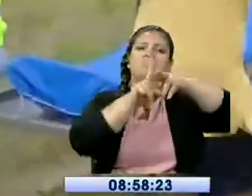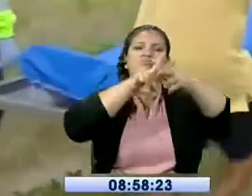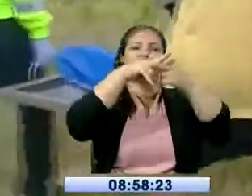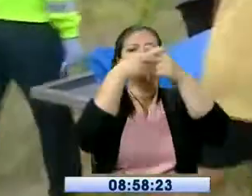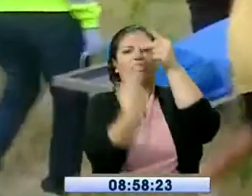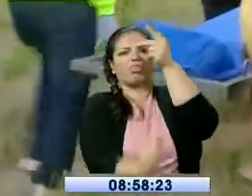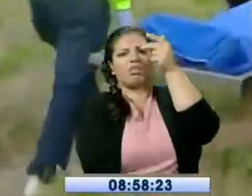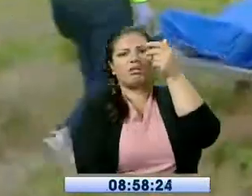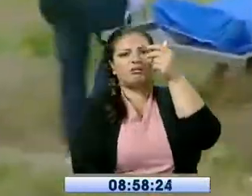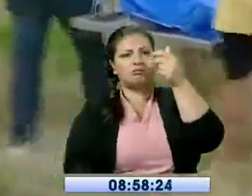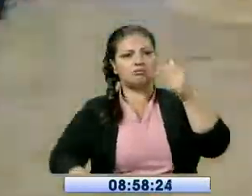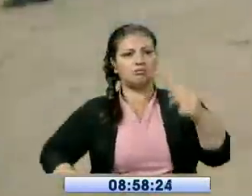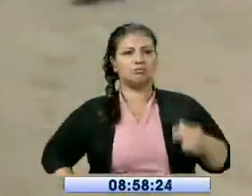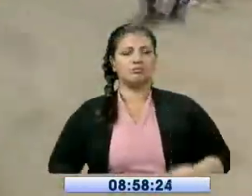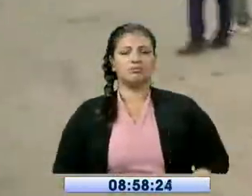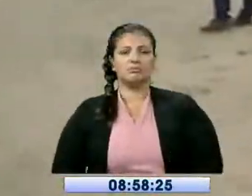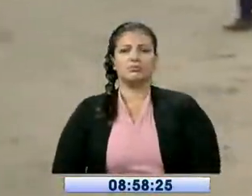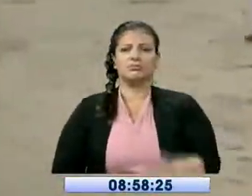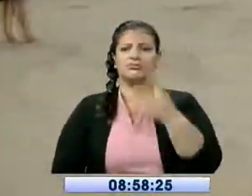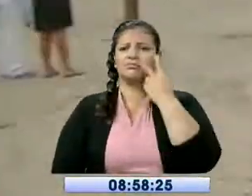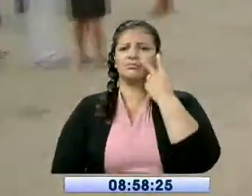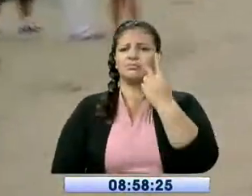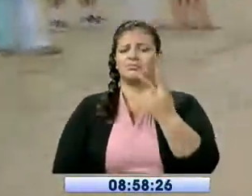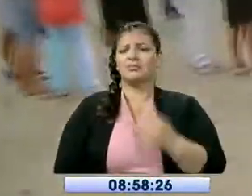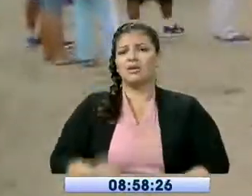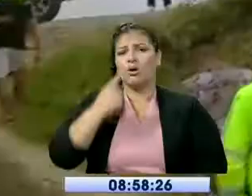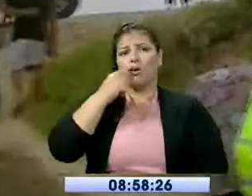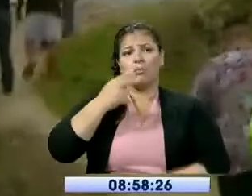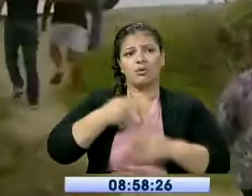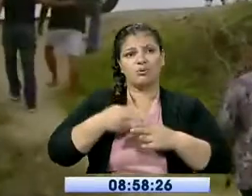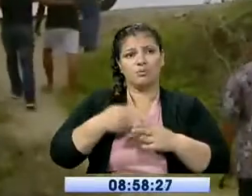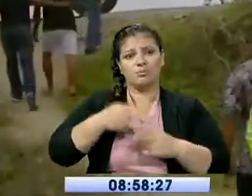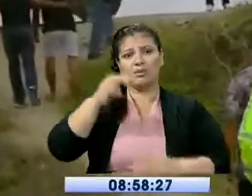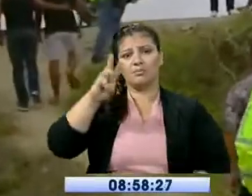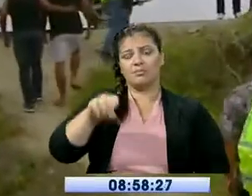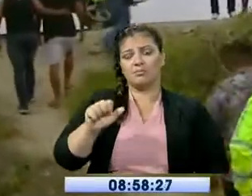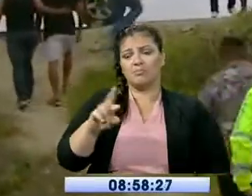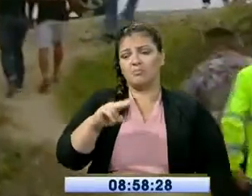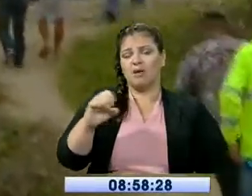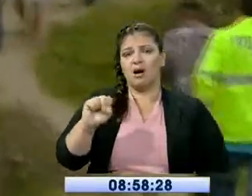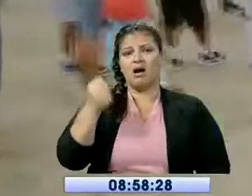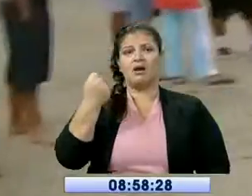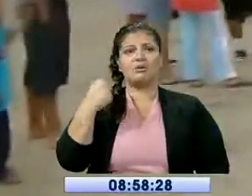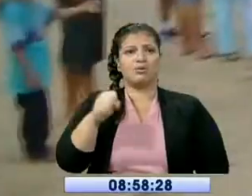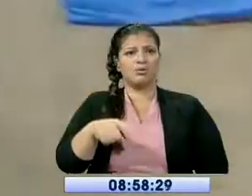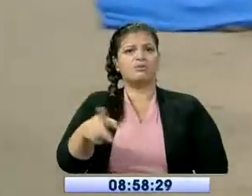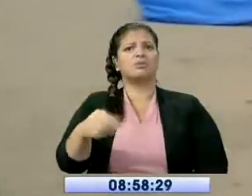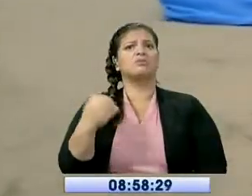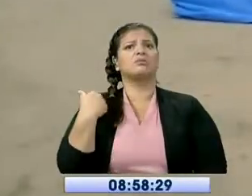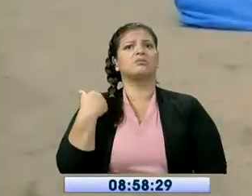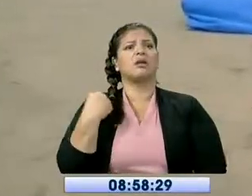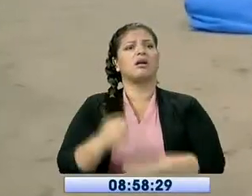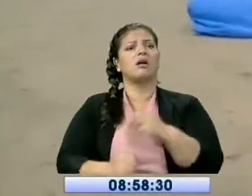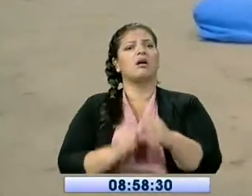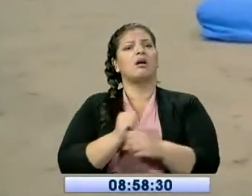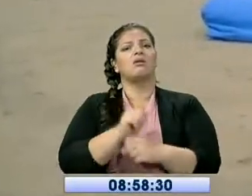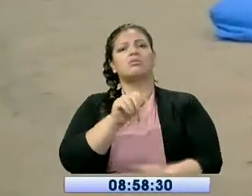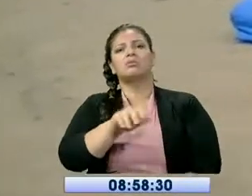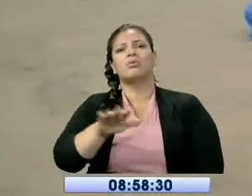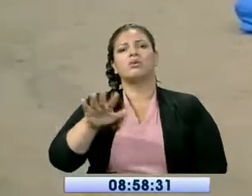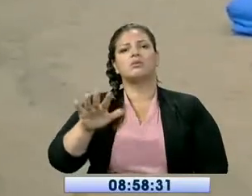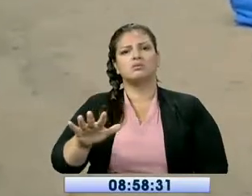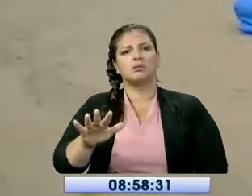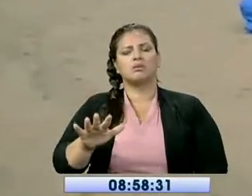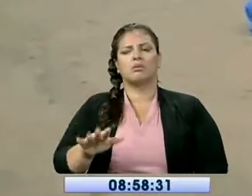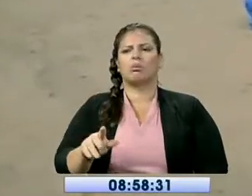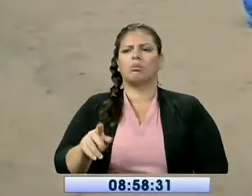Con gran tristeza, familiares de Marcos Ismael Suárez Yagual, de 55 años, recibieron la noticia de que su pariente había